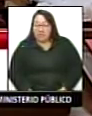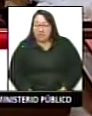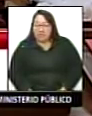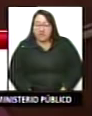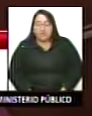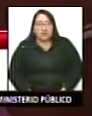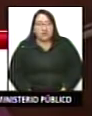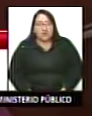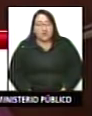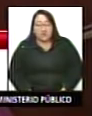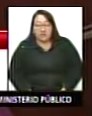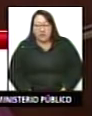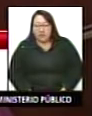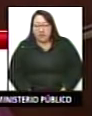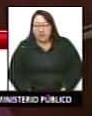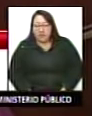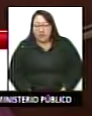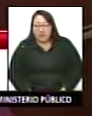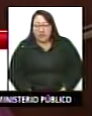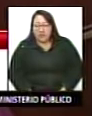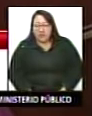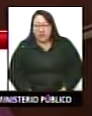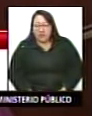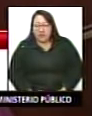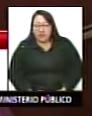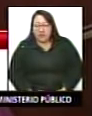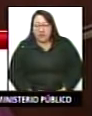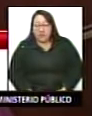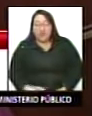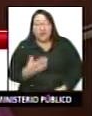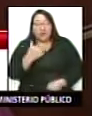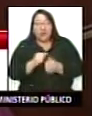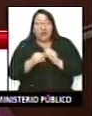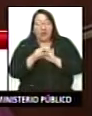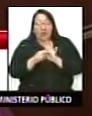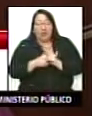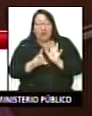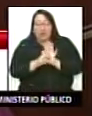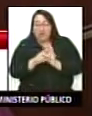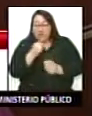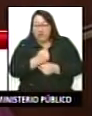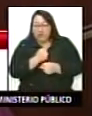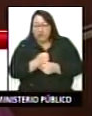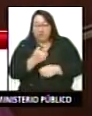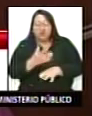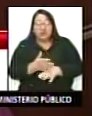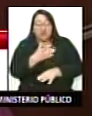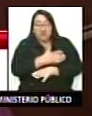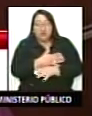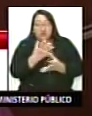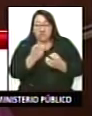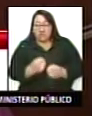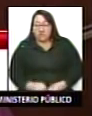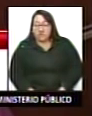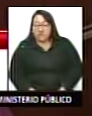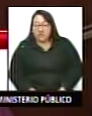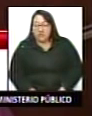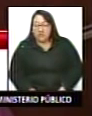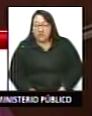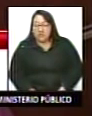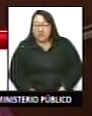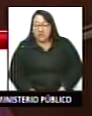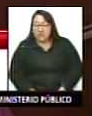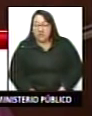creo que en esta norma legal que se está trabajando, desde AMPE queremos que dicha propuesta